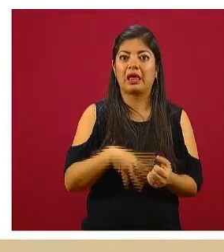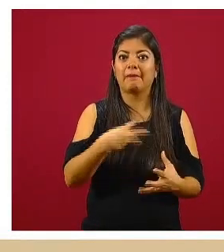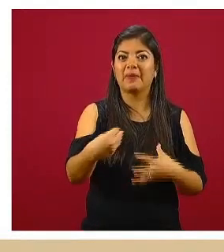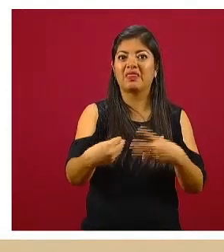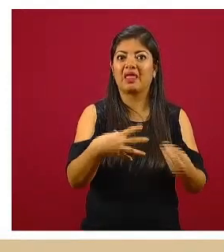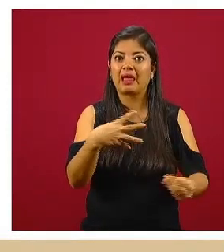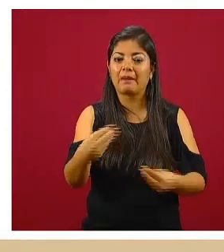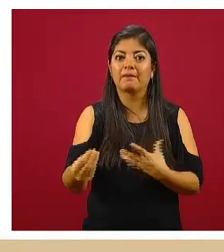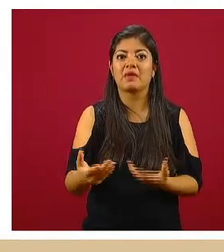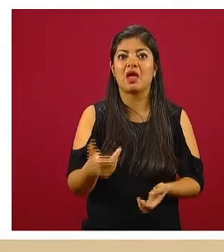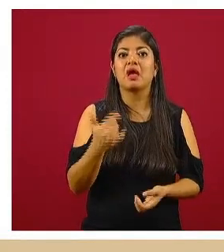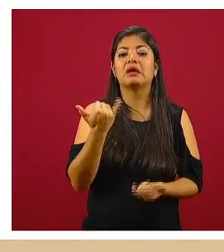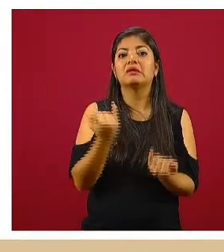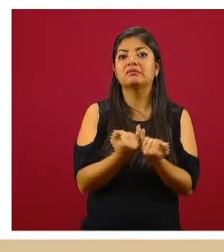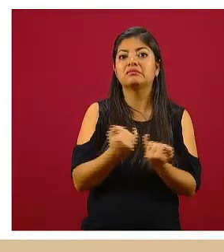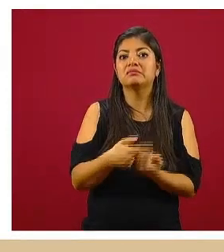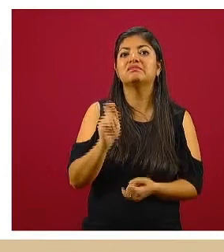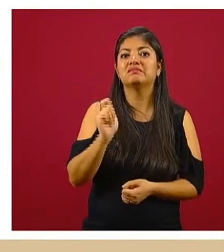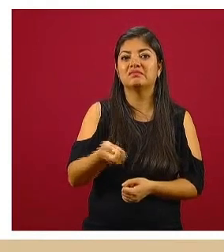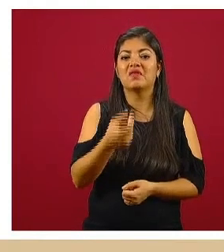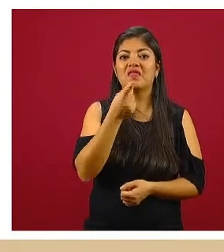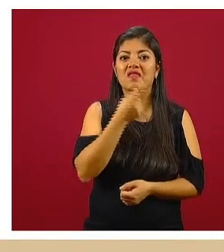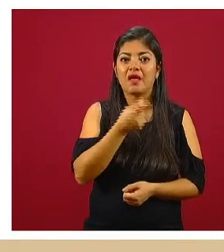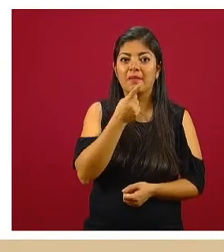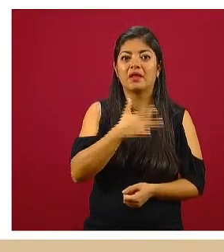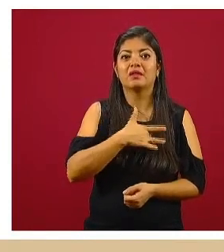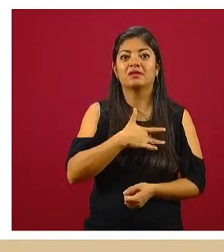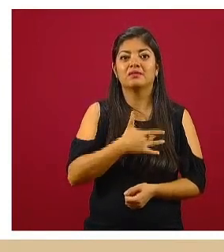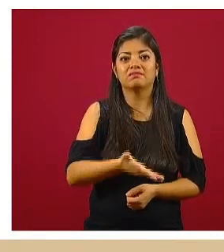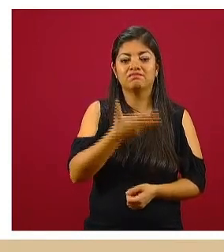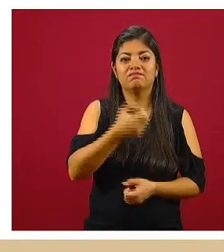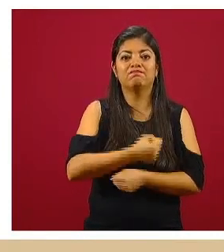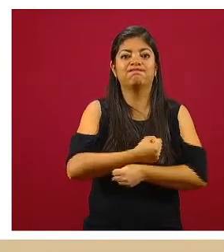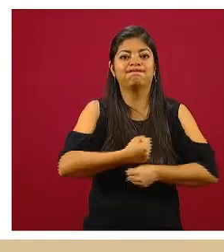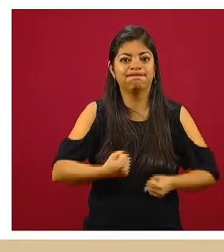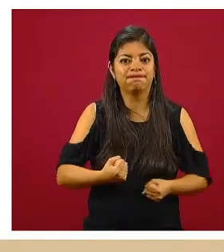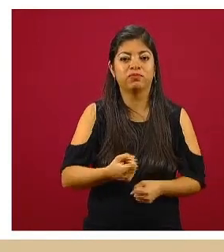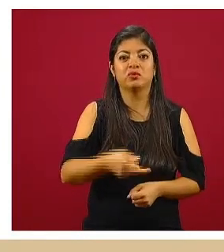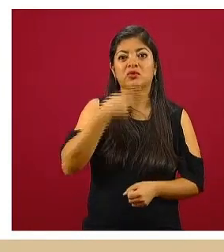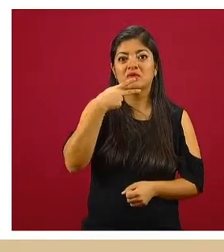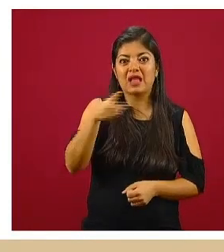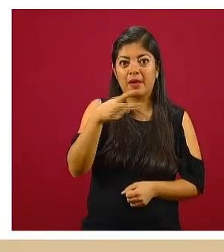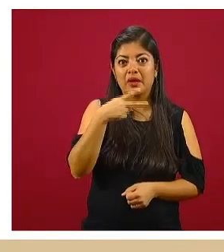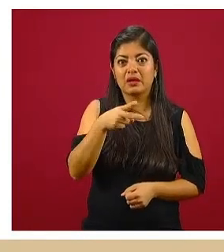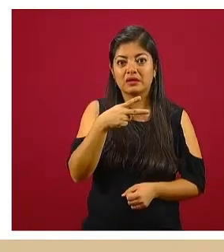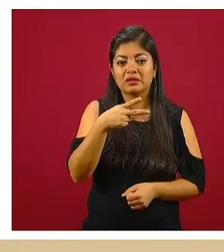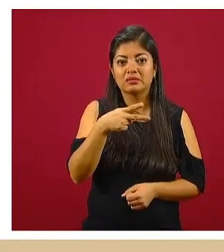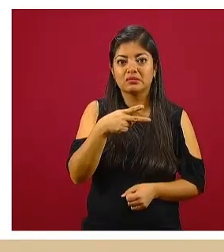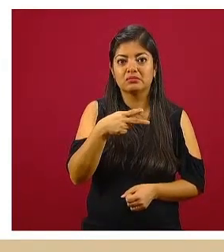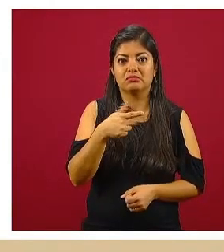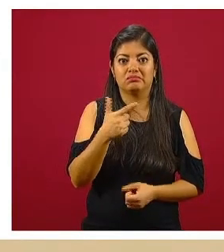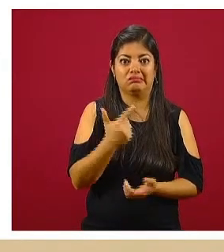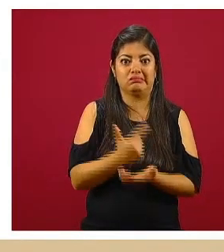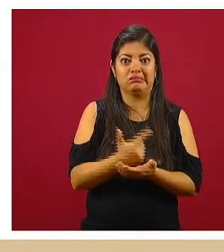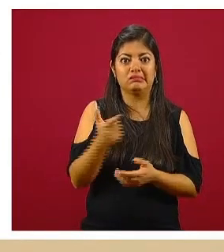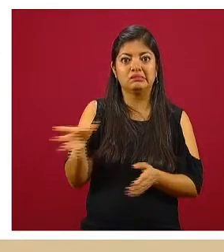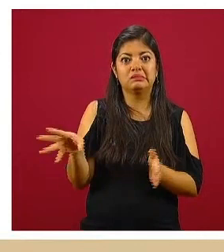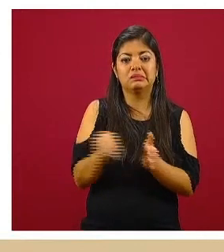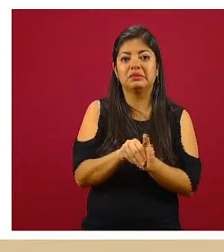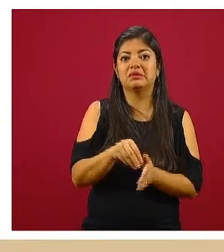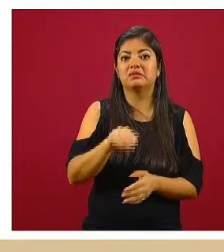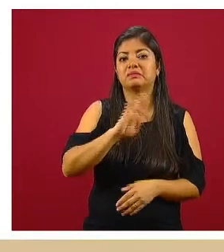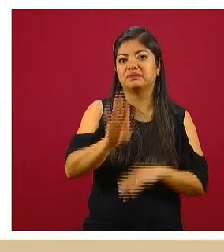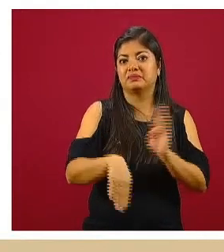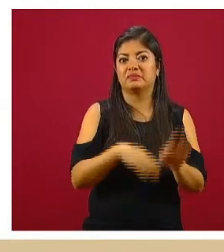de enfermedades crónicas, diabetes, obesidad, hipertensión, tabaquismo, que tienen que ver con